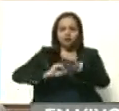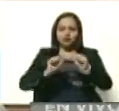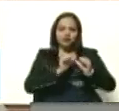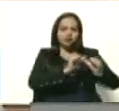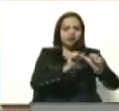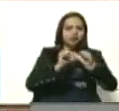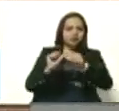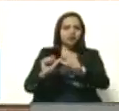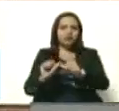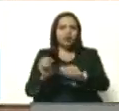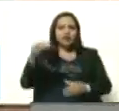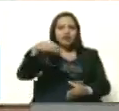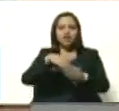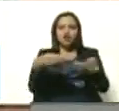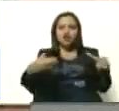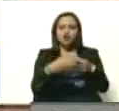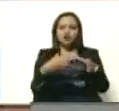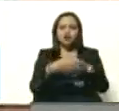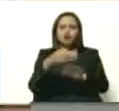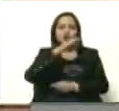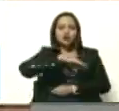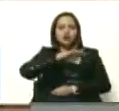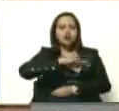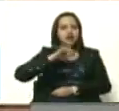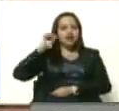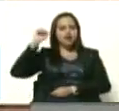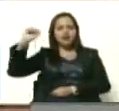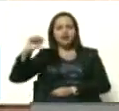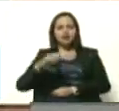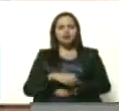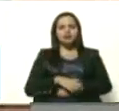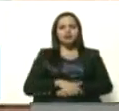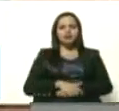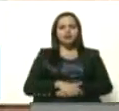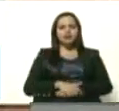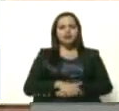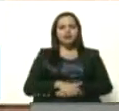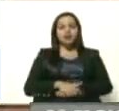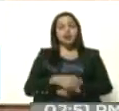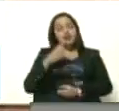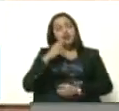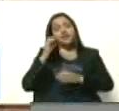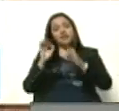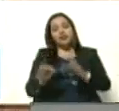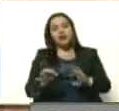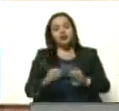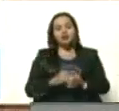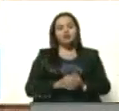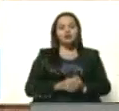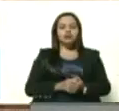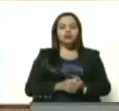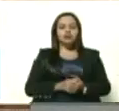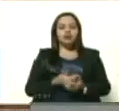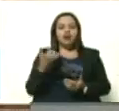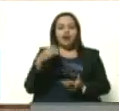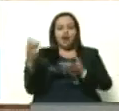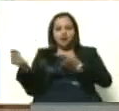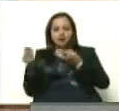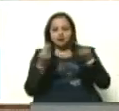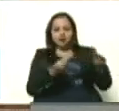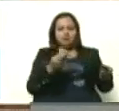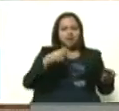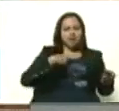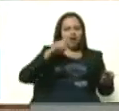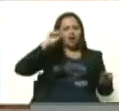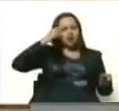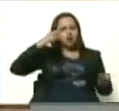militando en la Liga Socialista. Y bueno, de verdad que hayas traído ese recuerdo aquí hoy